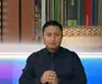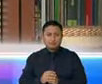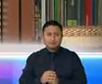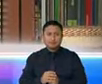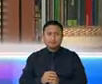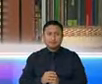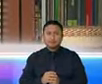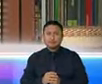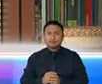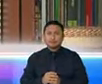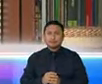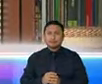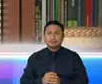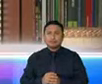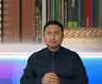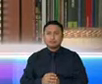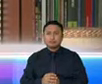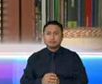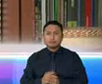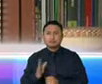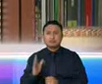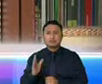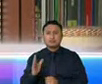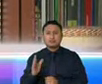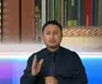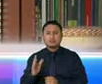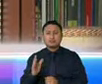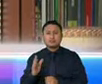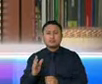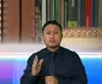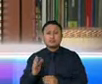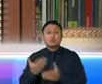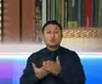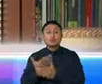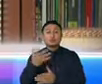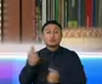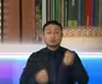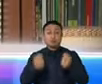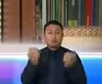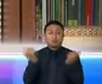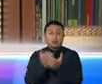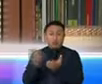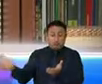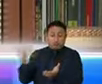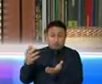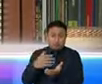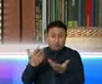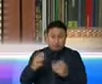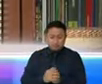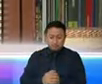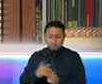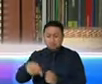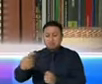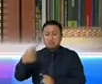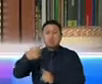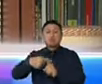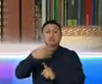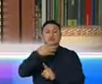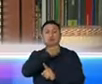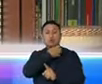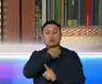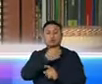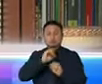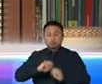de lo de una parte ya importante de los recolectores y que para el mes de agosto estaría